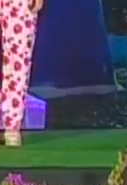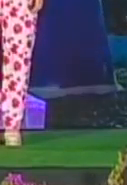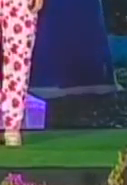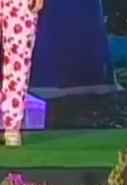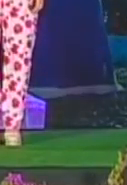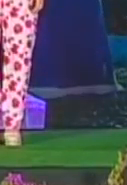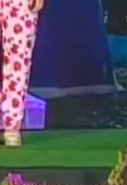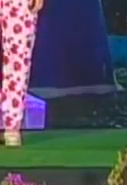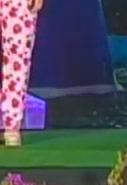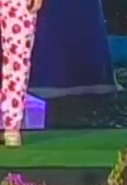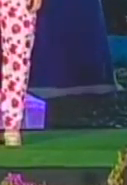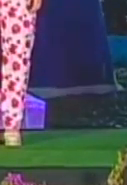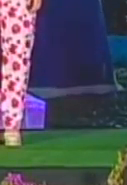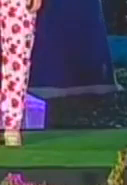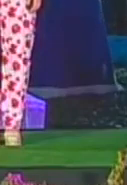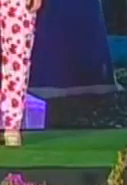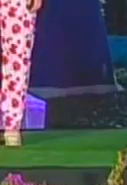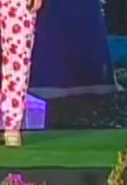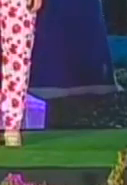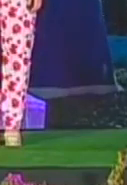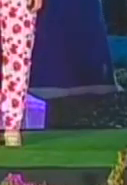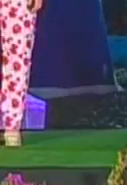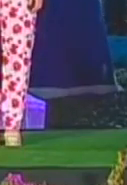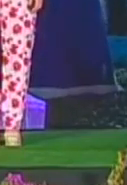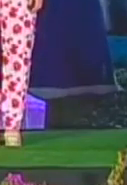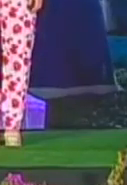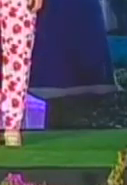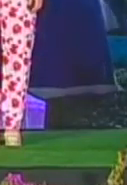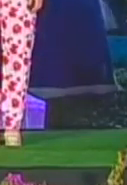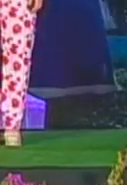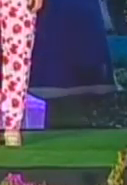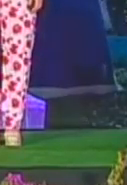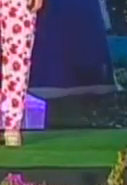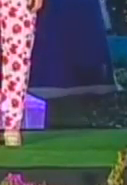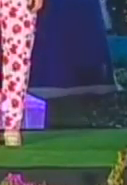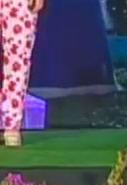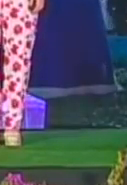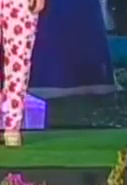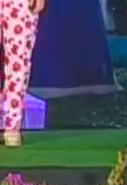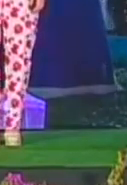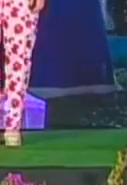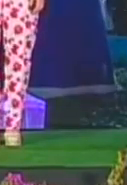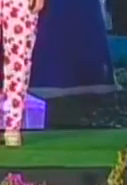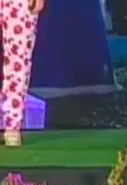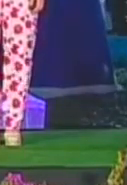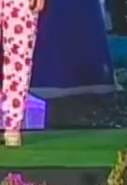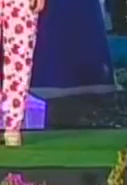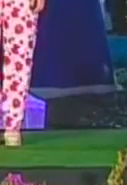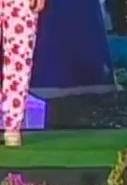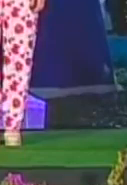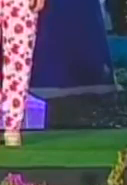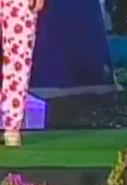y nosotros podamos bendecir, sin lugar a dudas, esta feria de la Chinita. Willy. Sí, gracias, gobernador. Saludos, presidente, desde acá, de